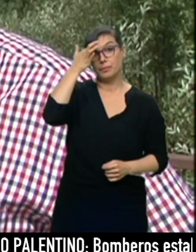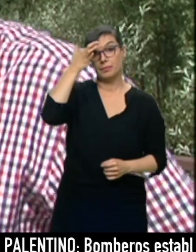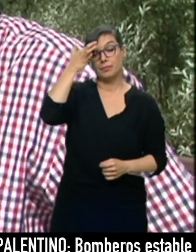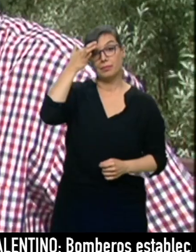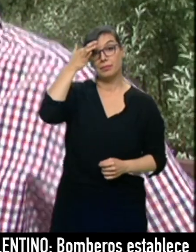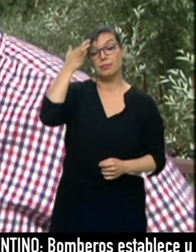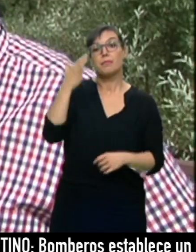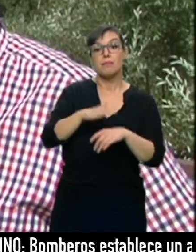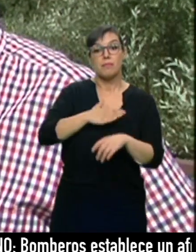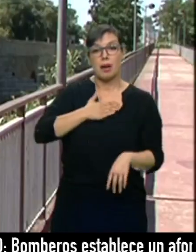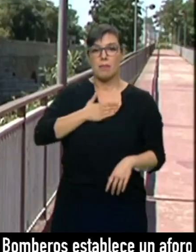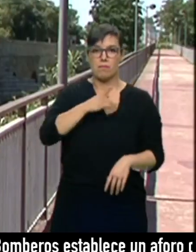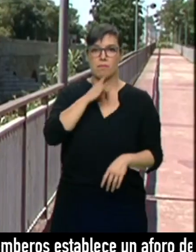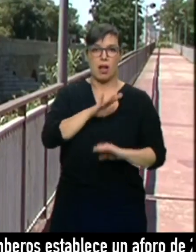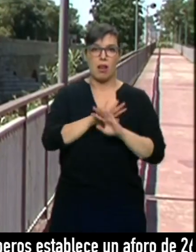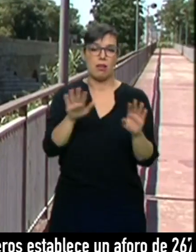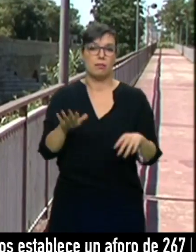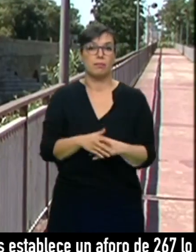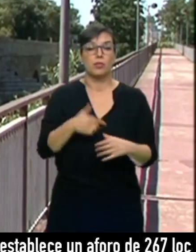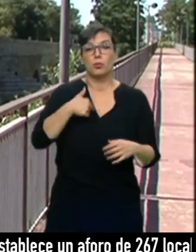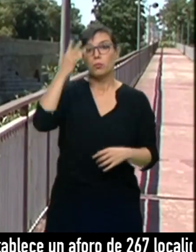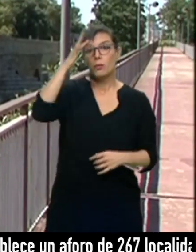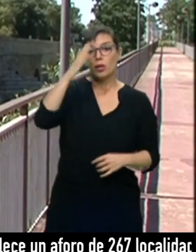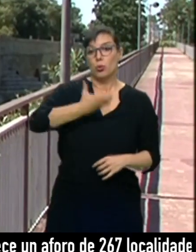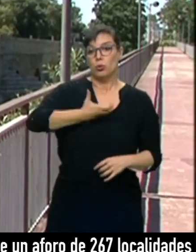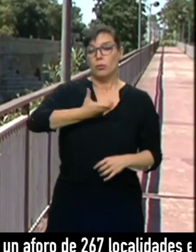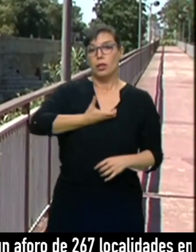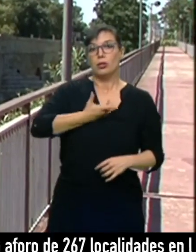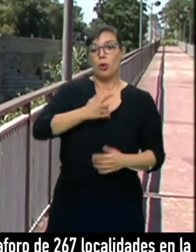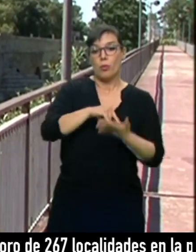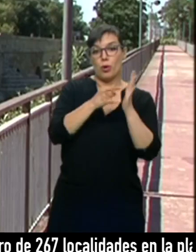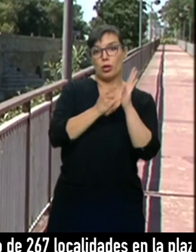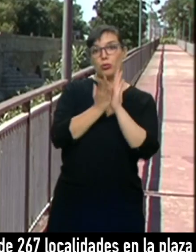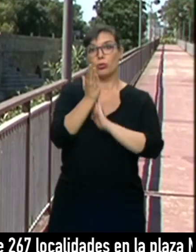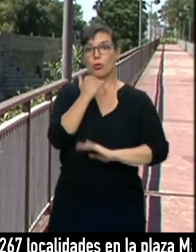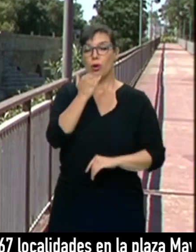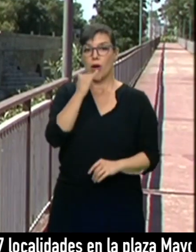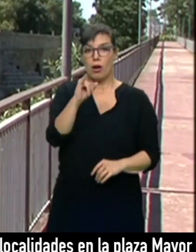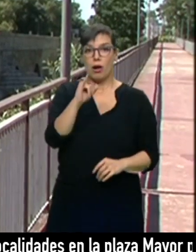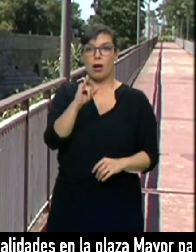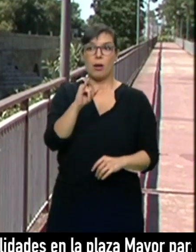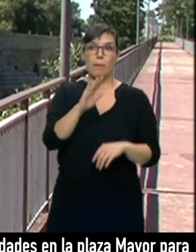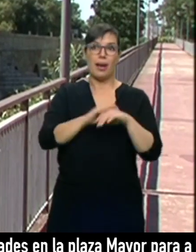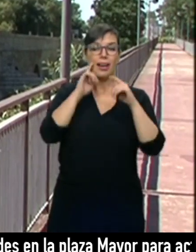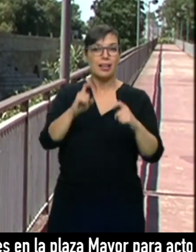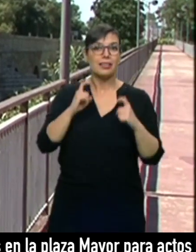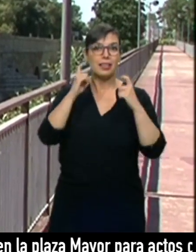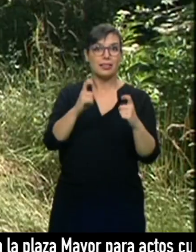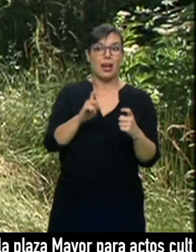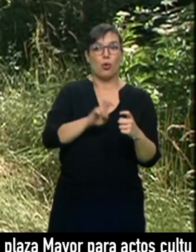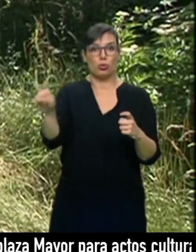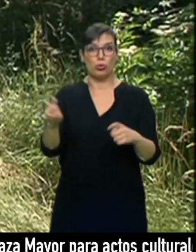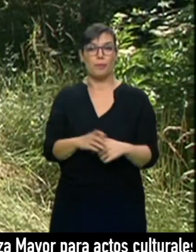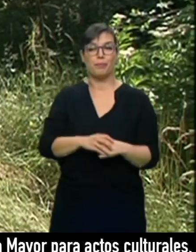que para mí mal hecho. Me imagino que el ayuntamiento tendrá algún proyecto para intentar hacer otro camping.